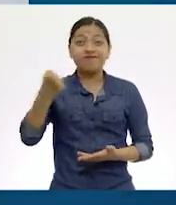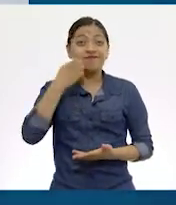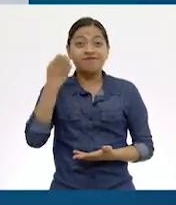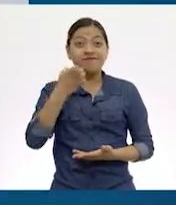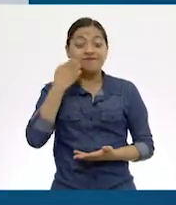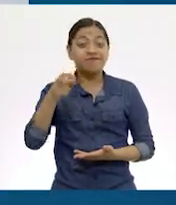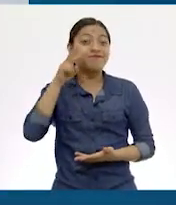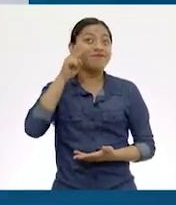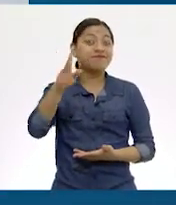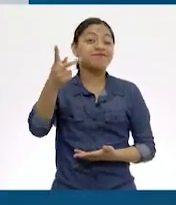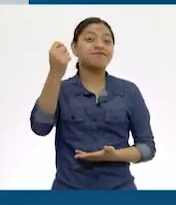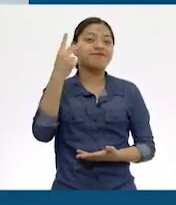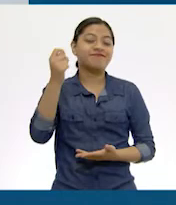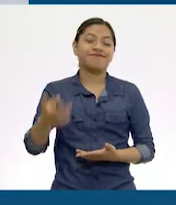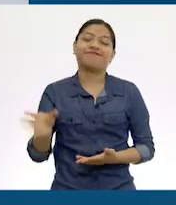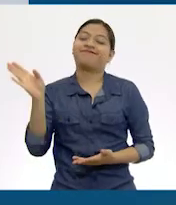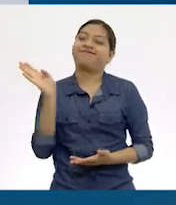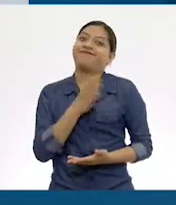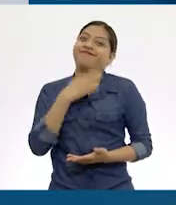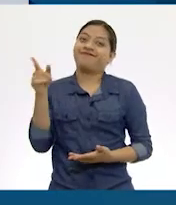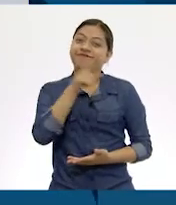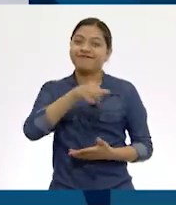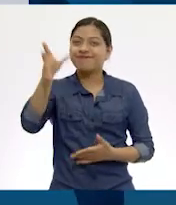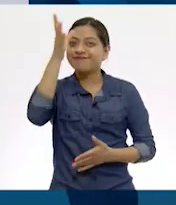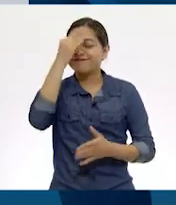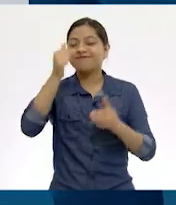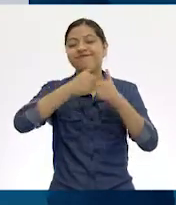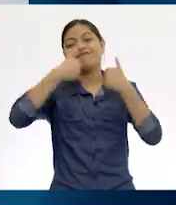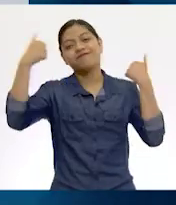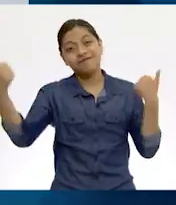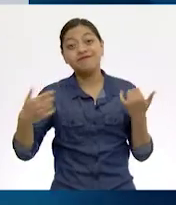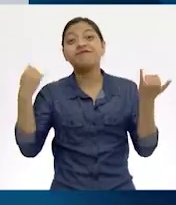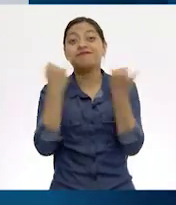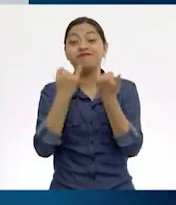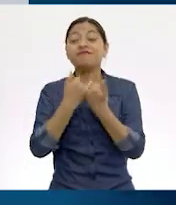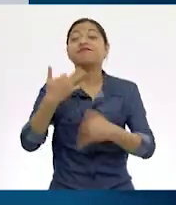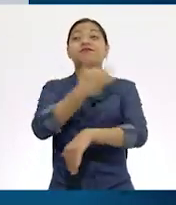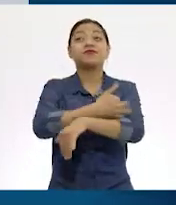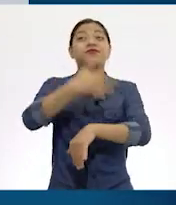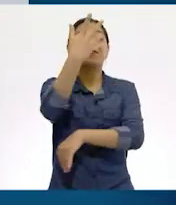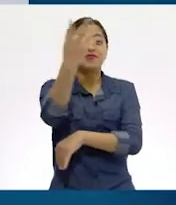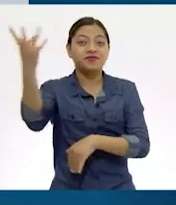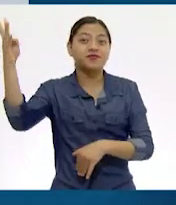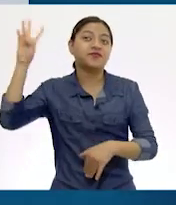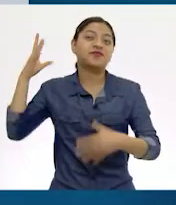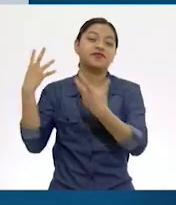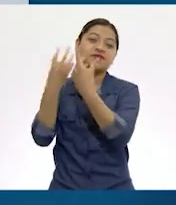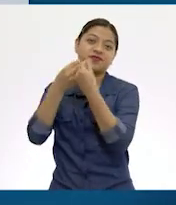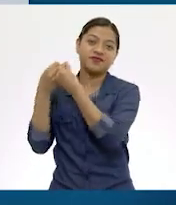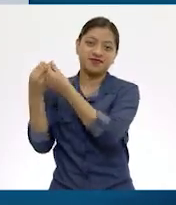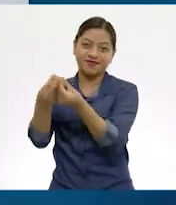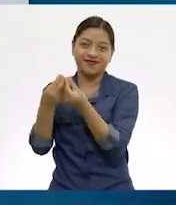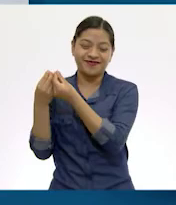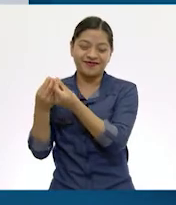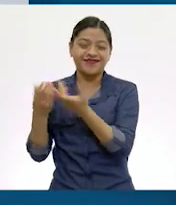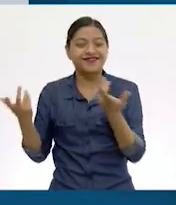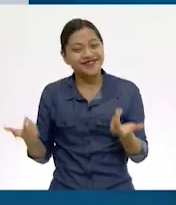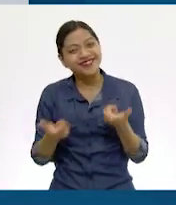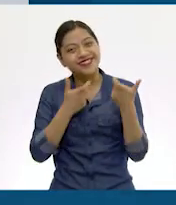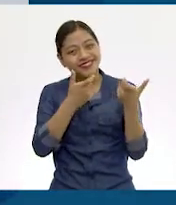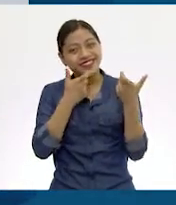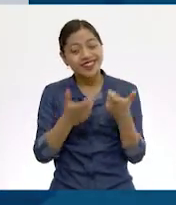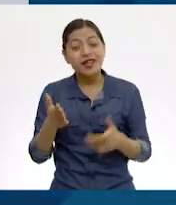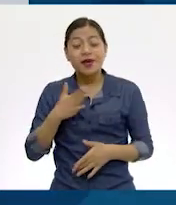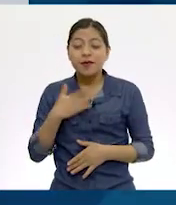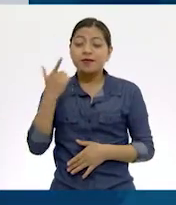y seguir aprendiendo a la distancia! ¡Y al mismo tiempo, estar con la familia! ¡Me